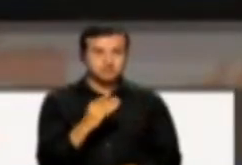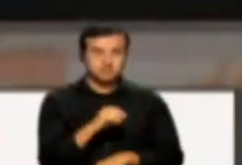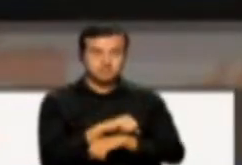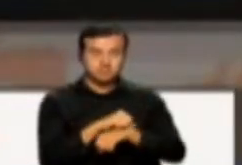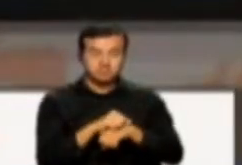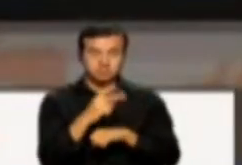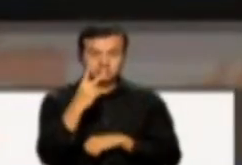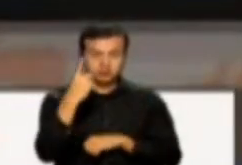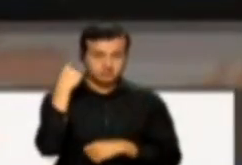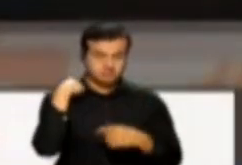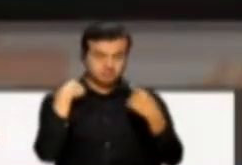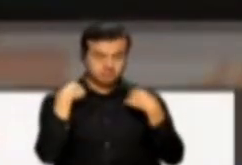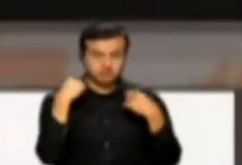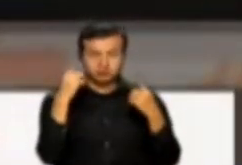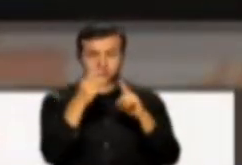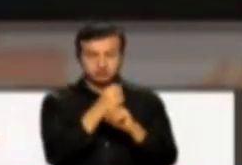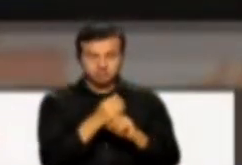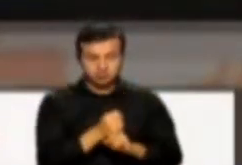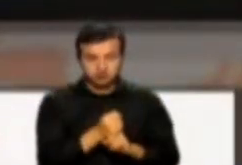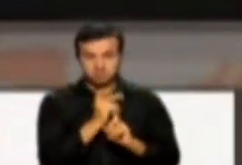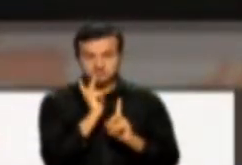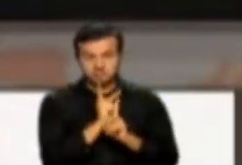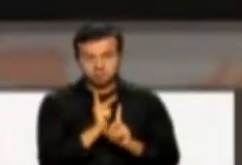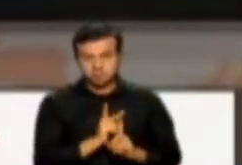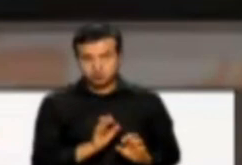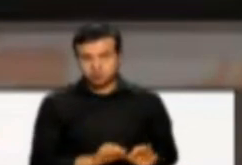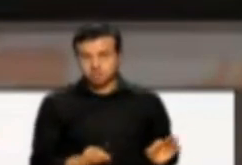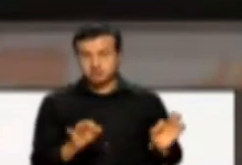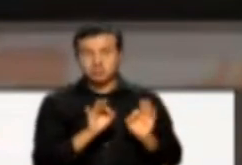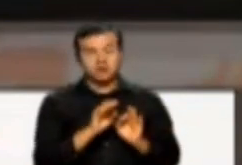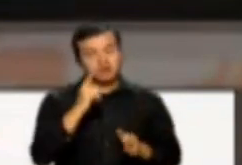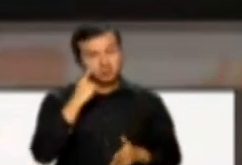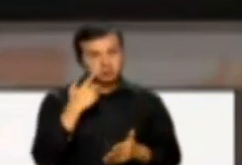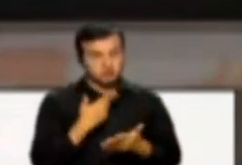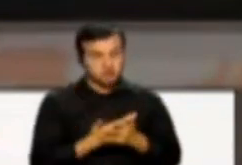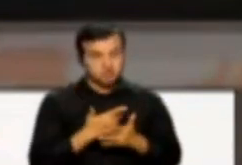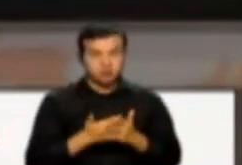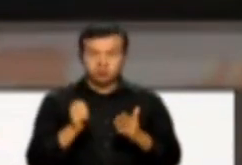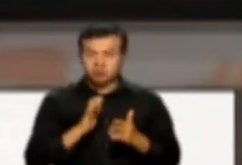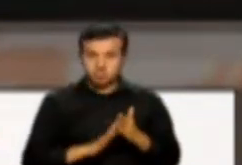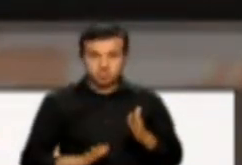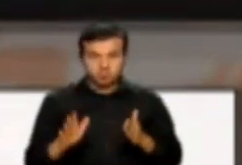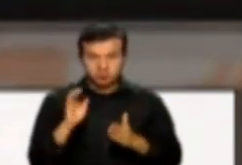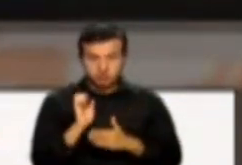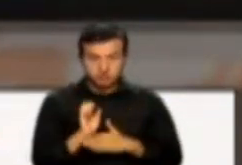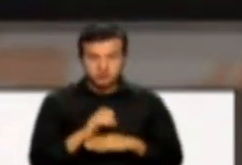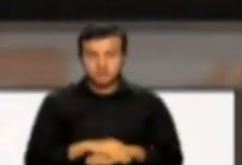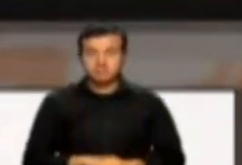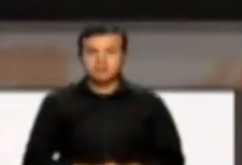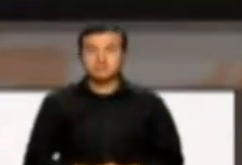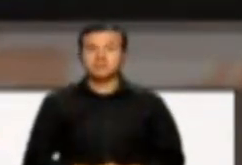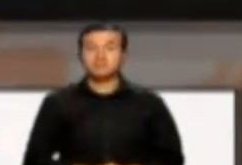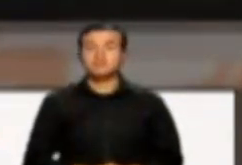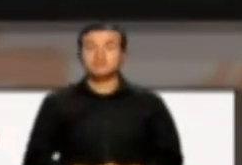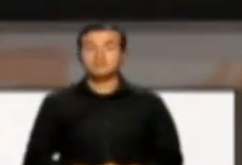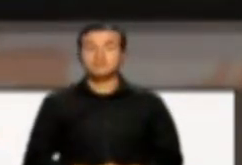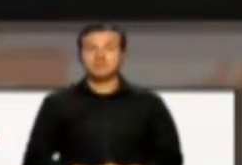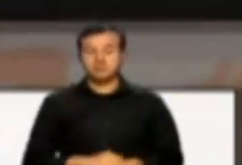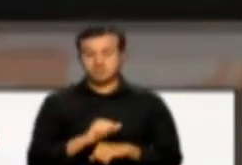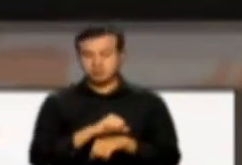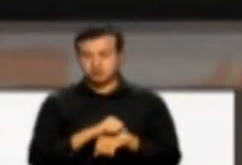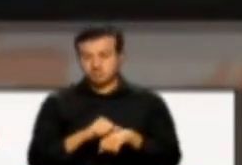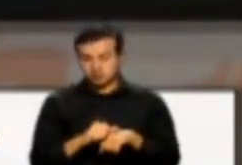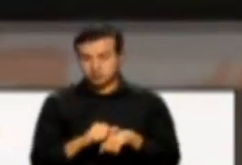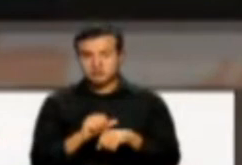bipulmonar consiguió varios sitios varias cosas importantes que demostrar a los ecuatorianos había dicho que es un trasplante